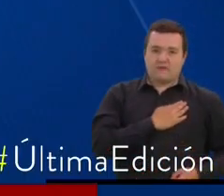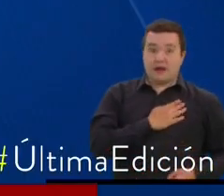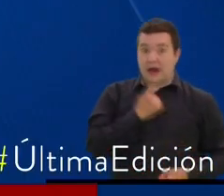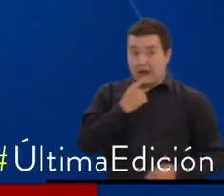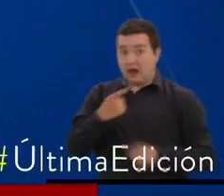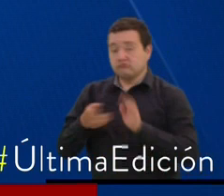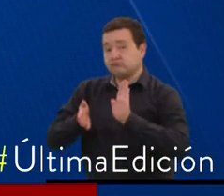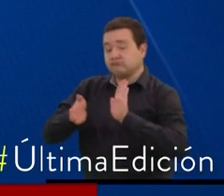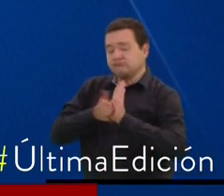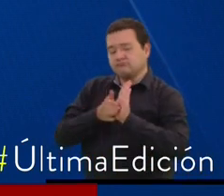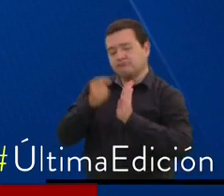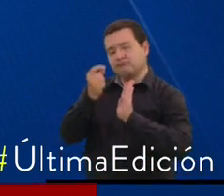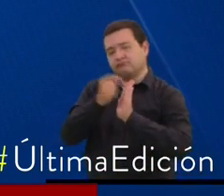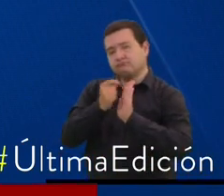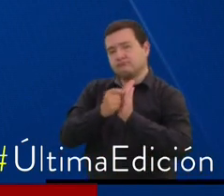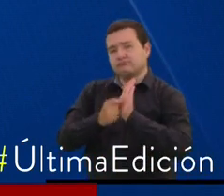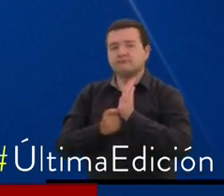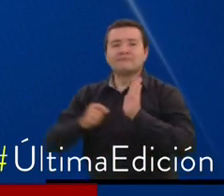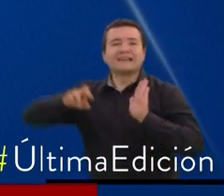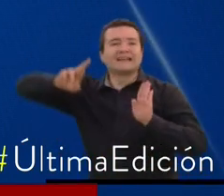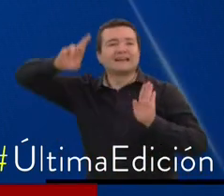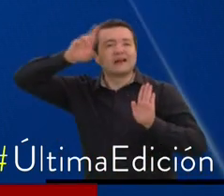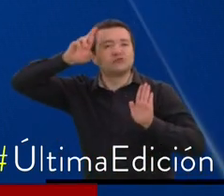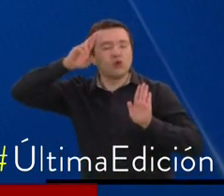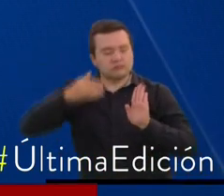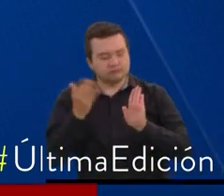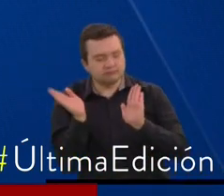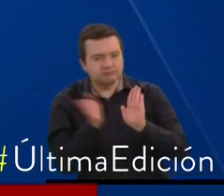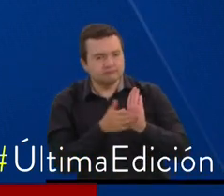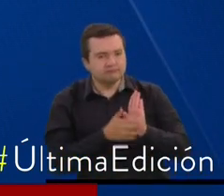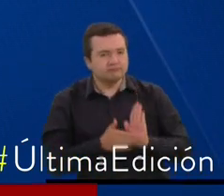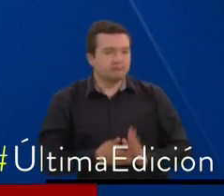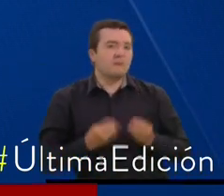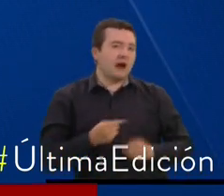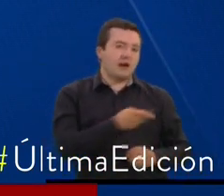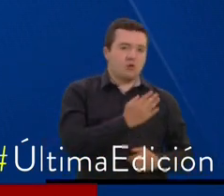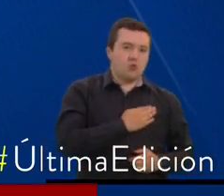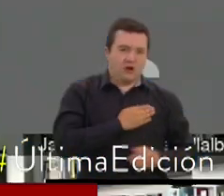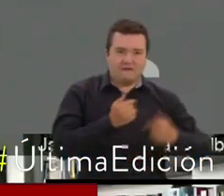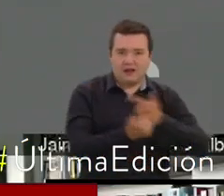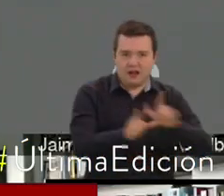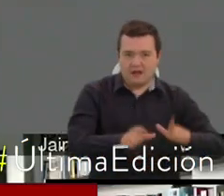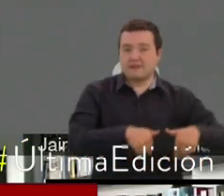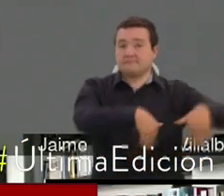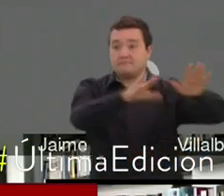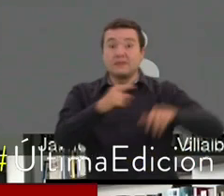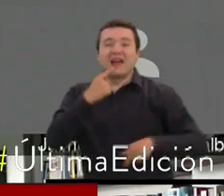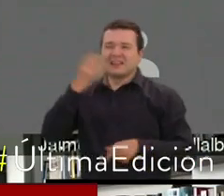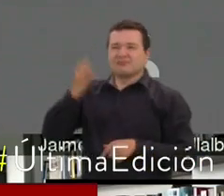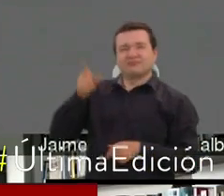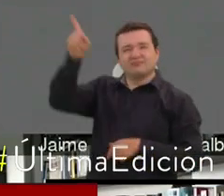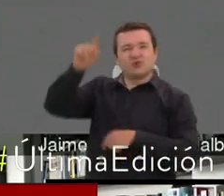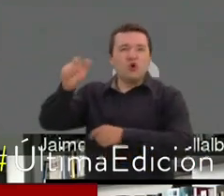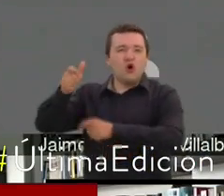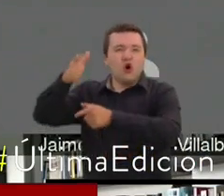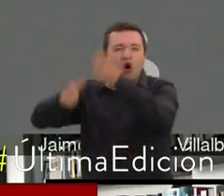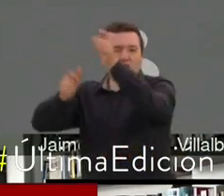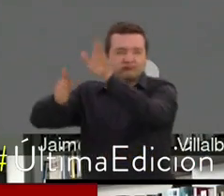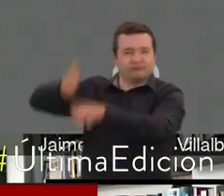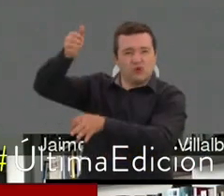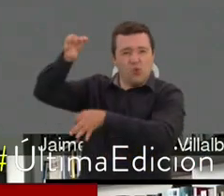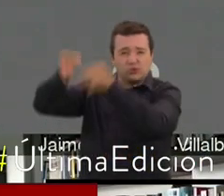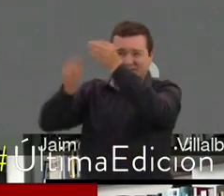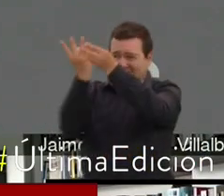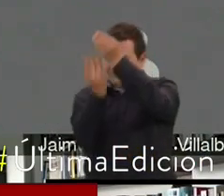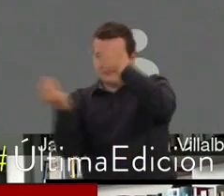él, Álvaro Uribe debería recuperar su libertad. Entre otras cosas, dijo que lo actuado por la Sala de Instrucción de la Corte Suprema no se puede tener